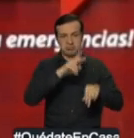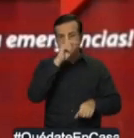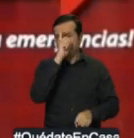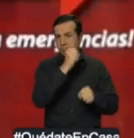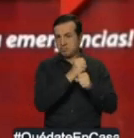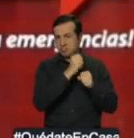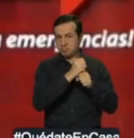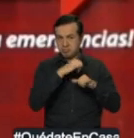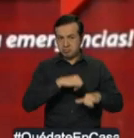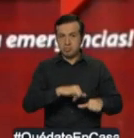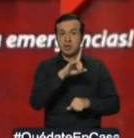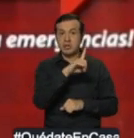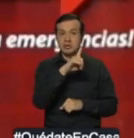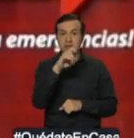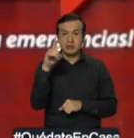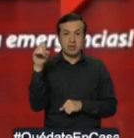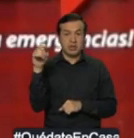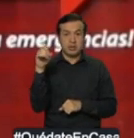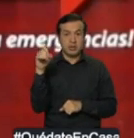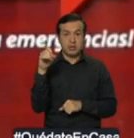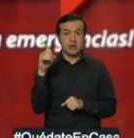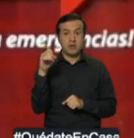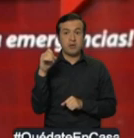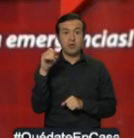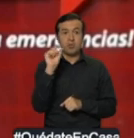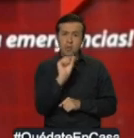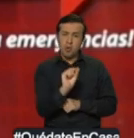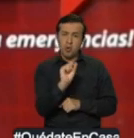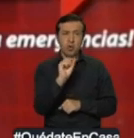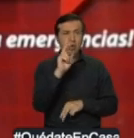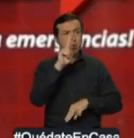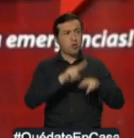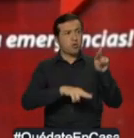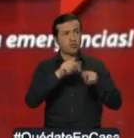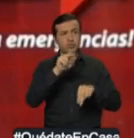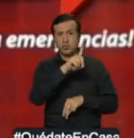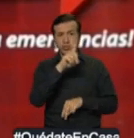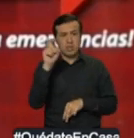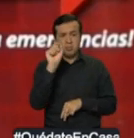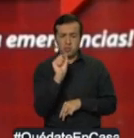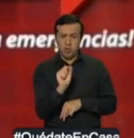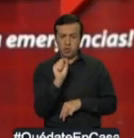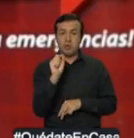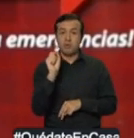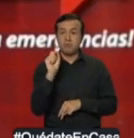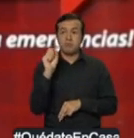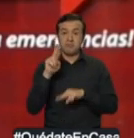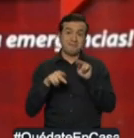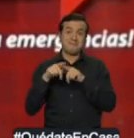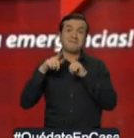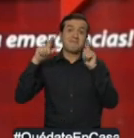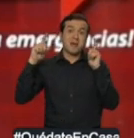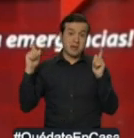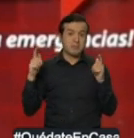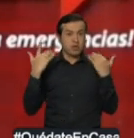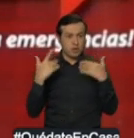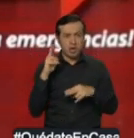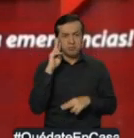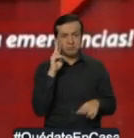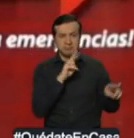100 obras es una cantidad muy pequeña comparado con lo que es la industria de la construcción pero ya nos permite tener un